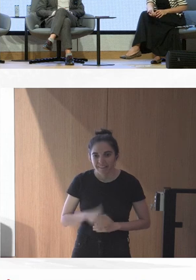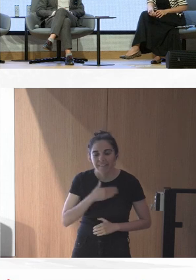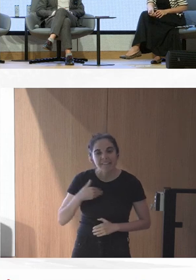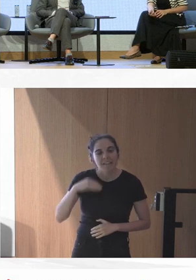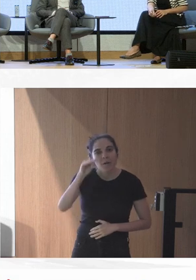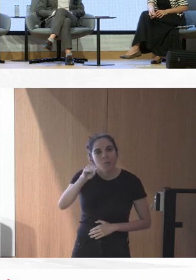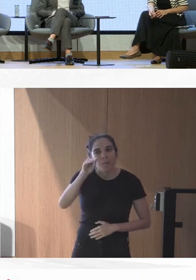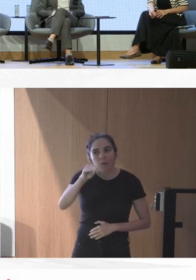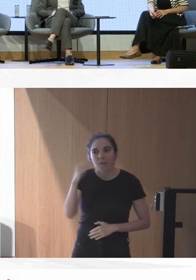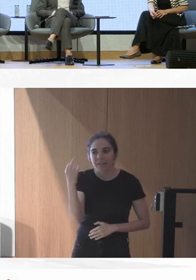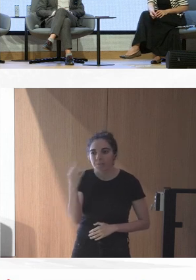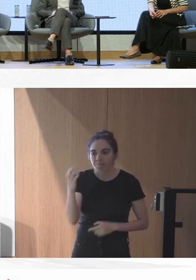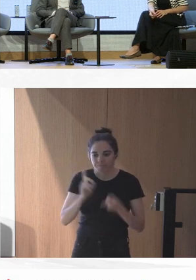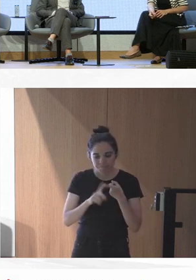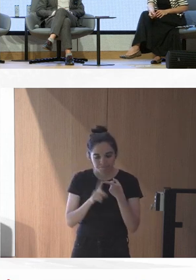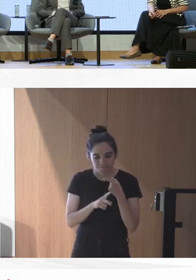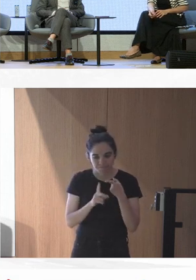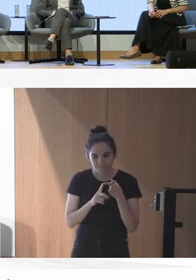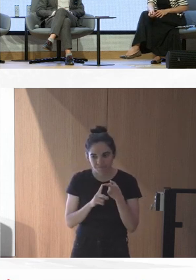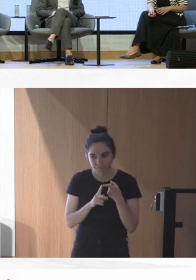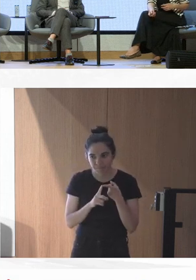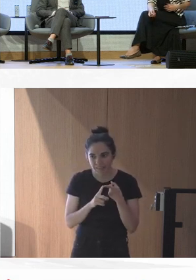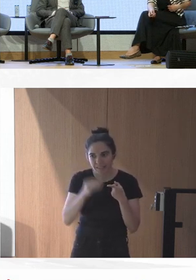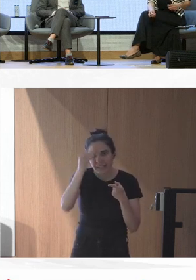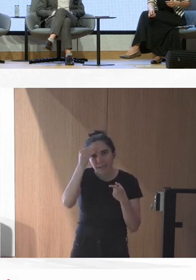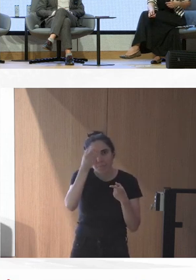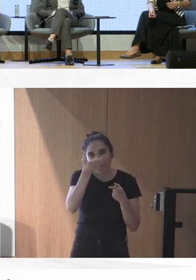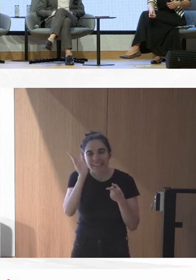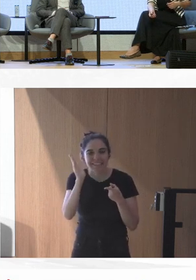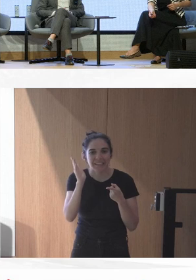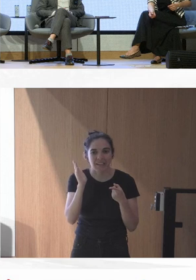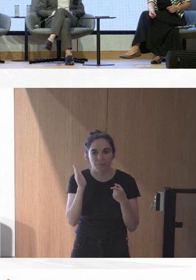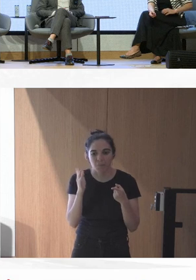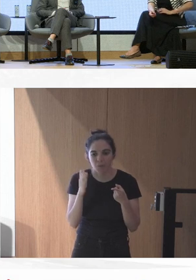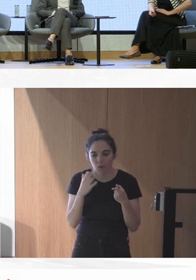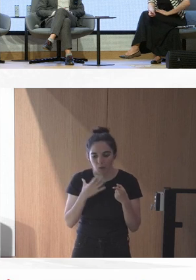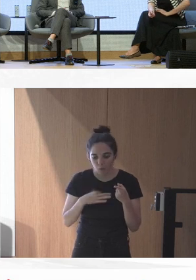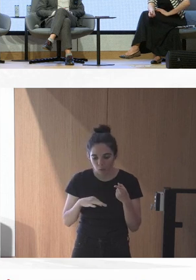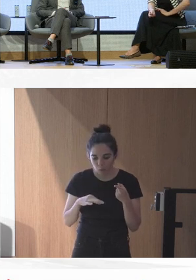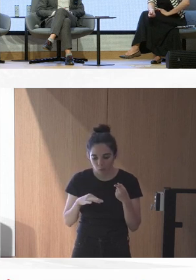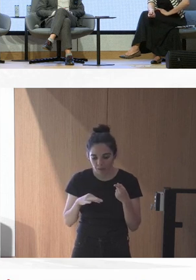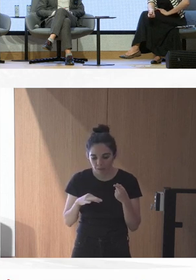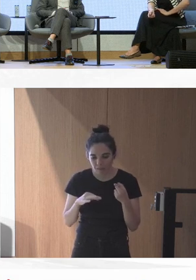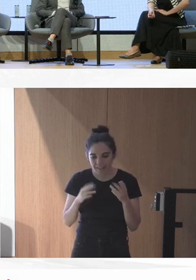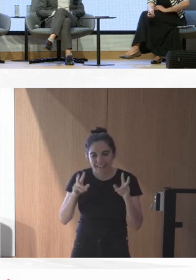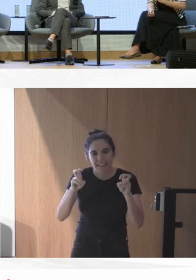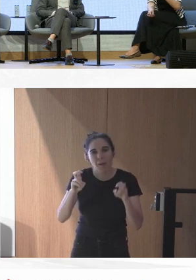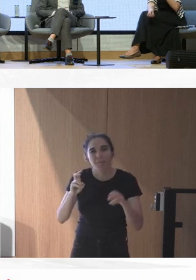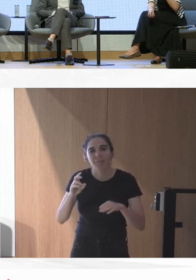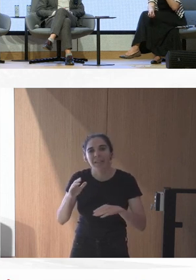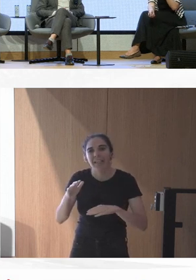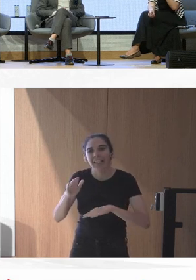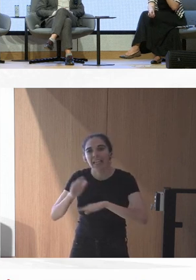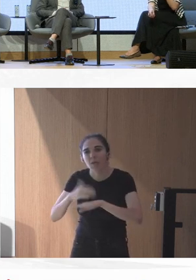que quería preguntar, en primer lugar, es cómo piensan ustedes, si es que ¿Puede haber una formulación neutral de la inimputabilidad para